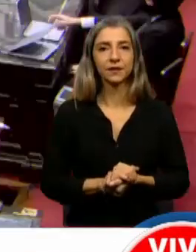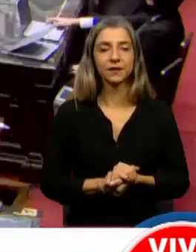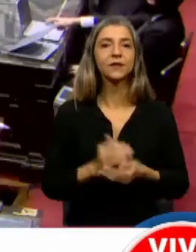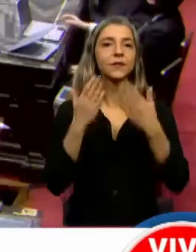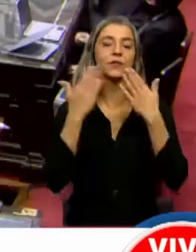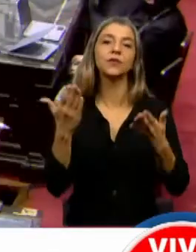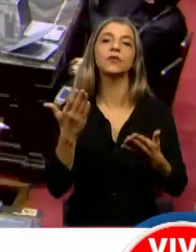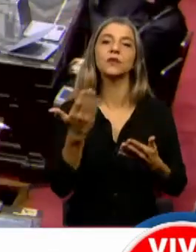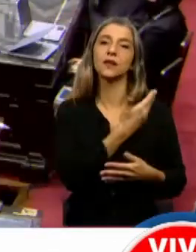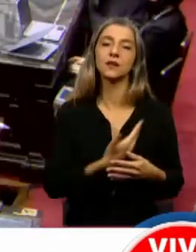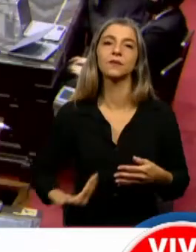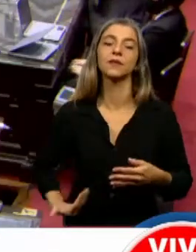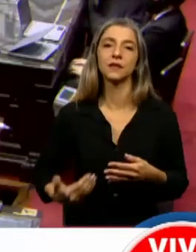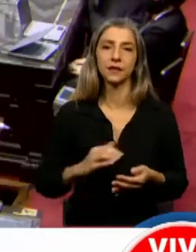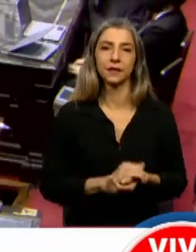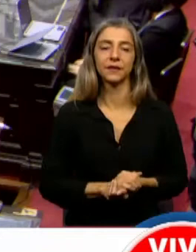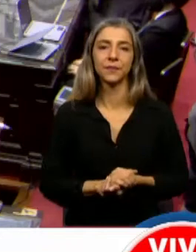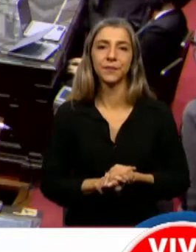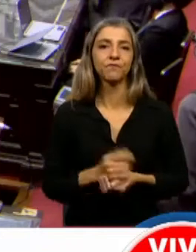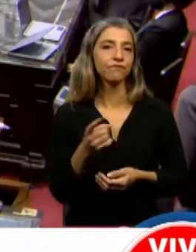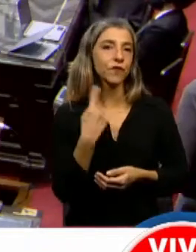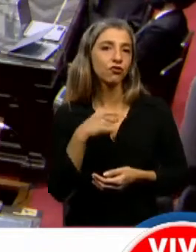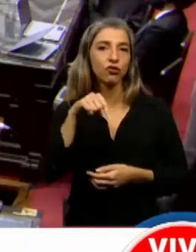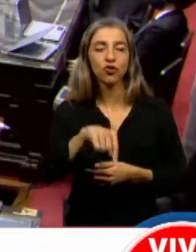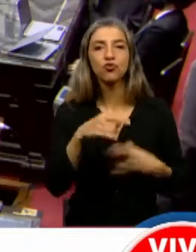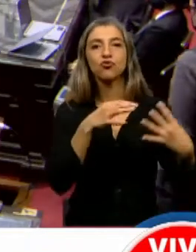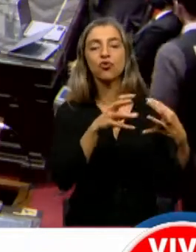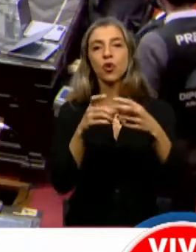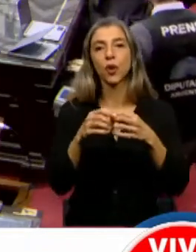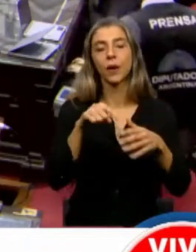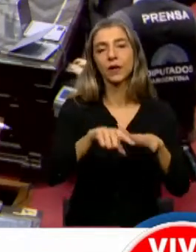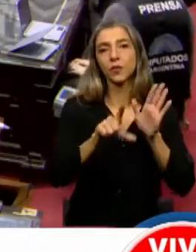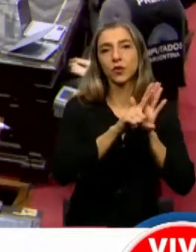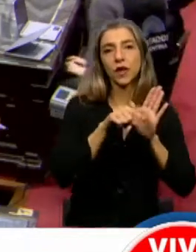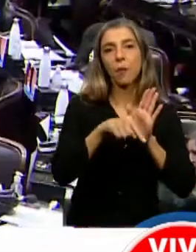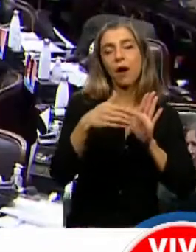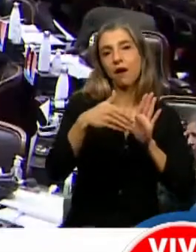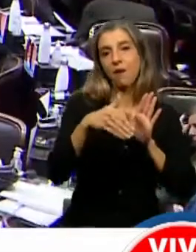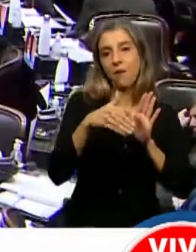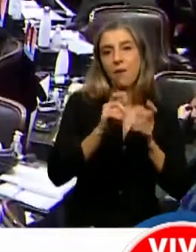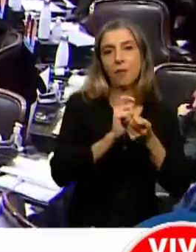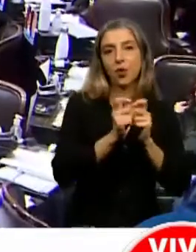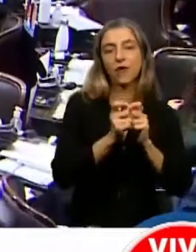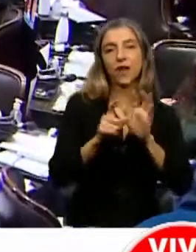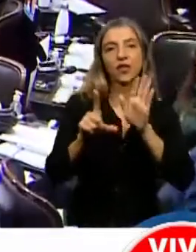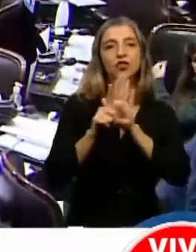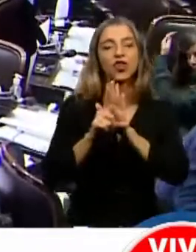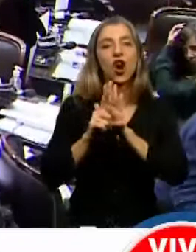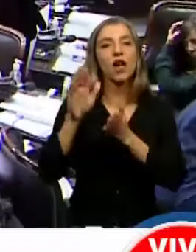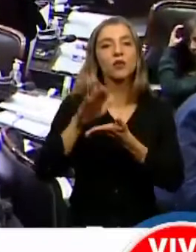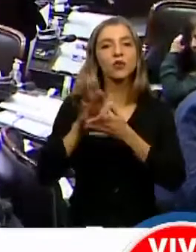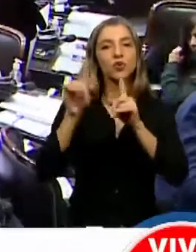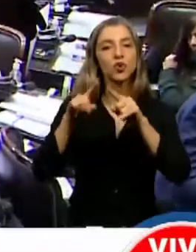Muchas gracias, señor presidente. Venimos a tratar esta ley por la cual se modifica la ley de